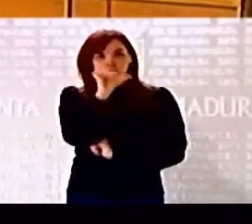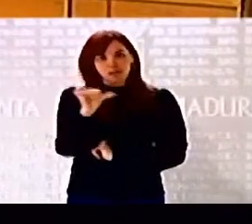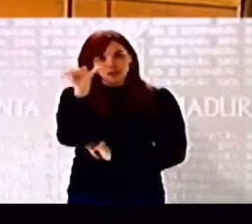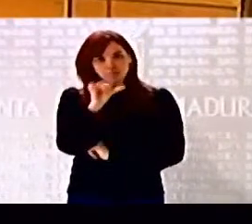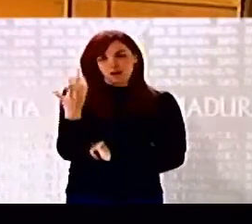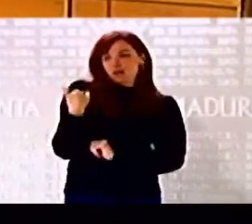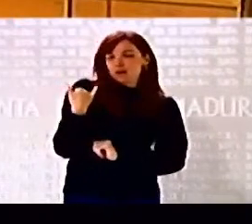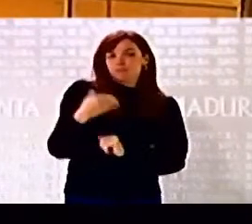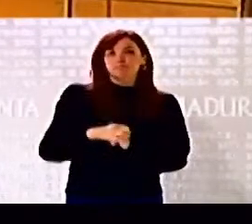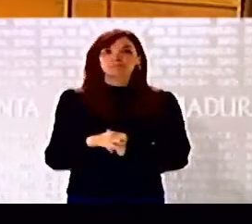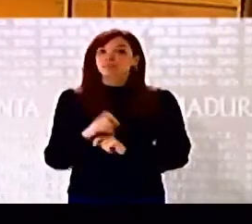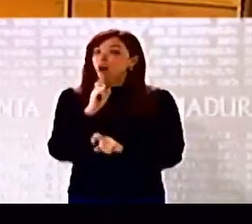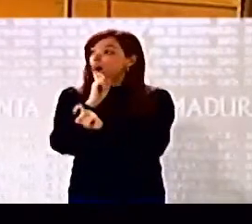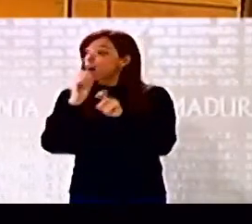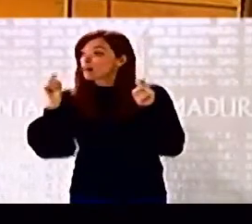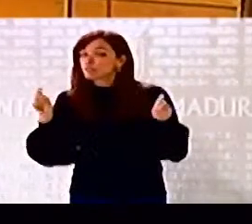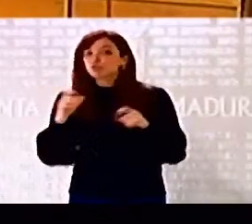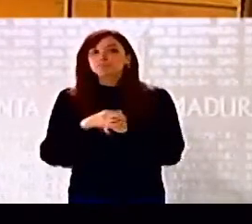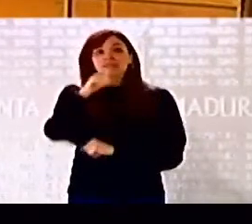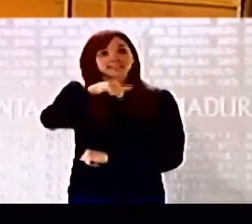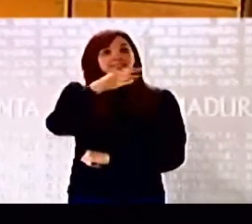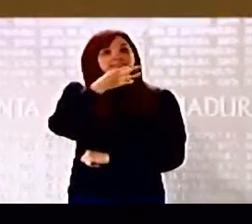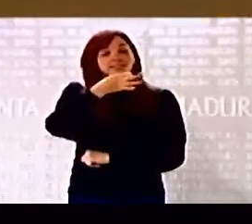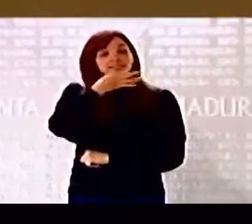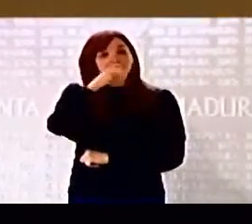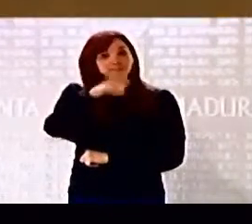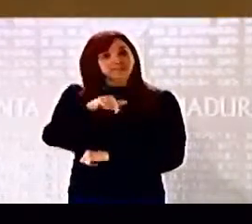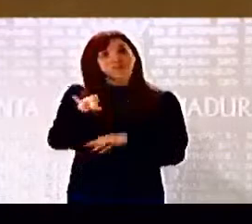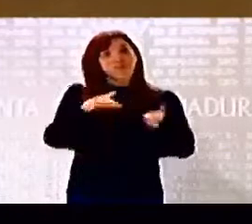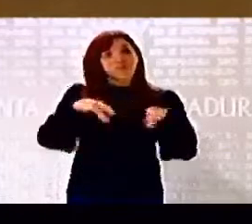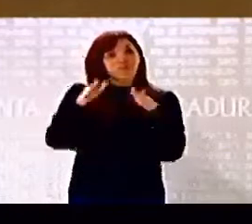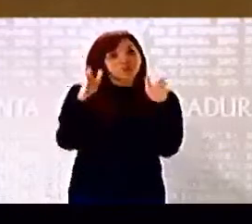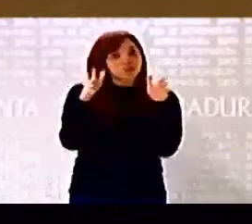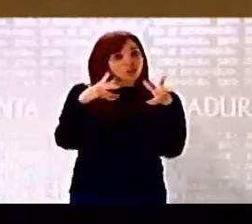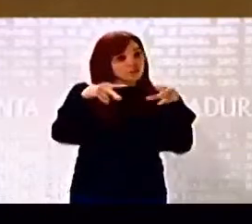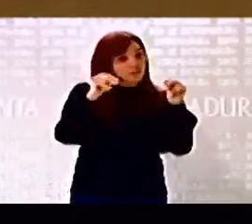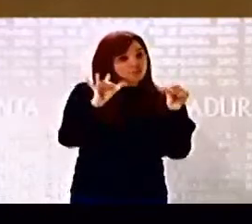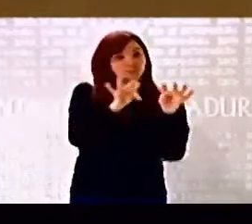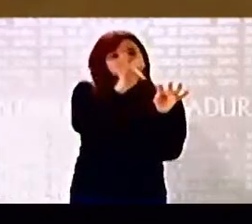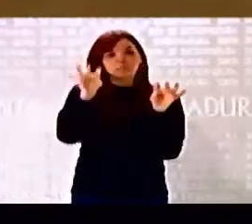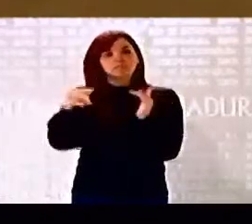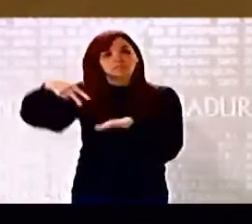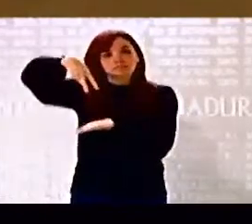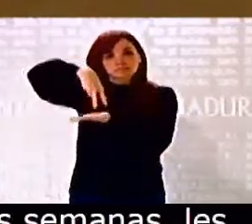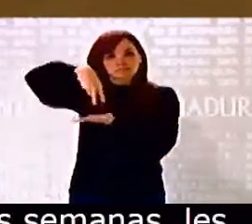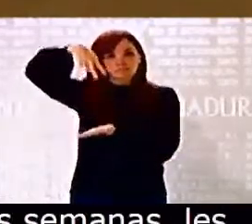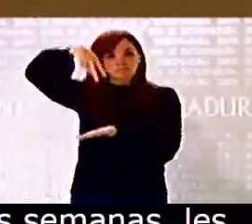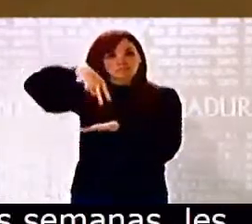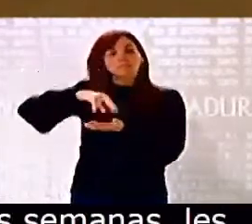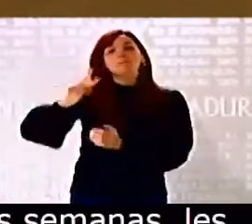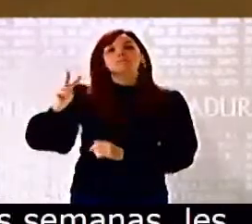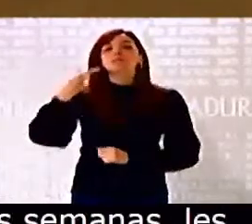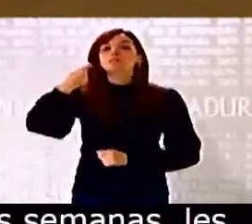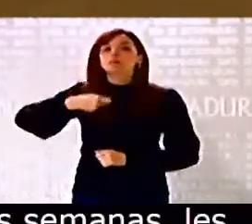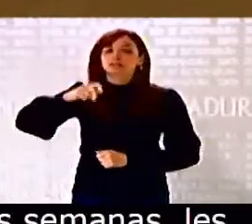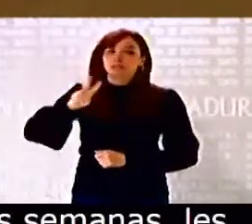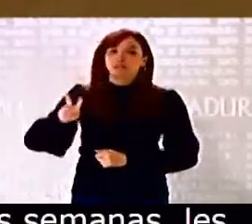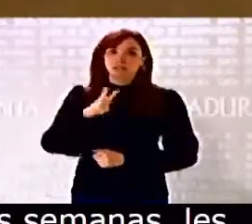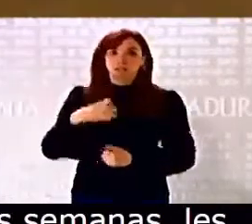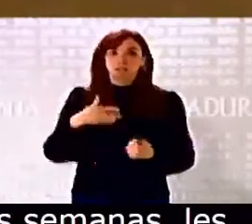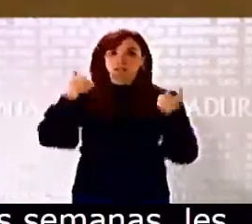esta tarde, tras el Consejo Interterritorial de Salud, comparecerá el vicepresidente segundo para